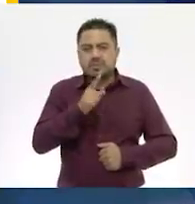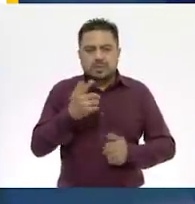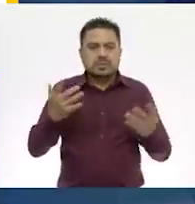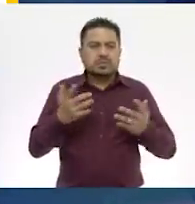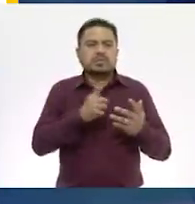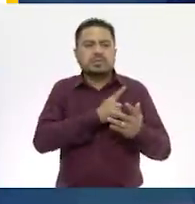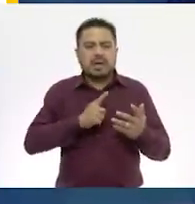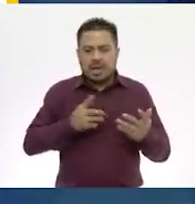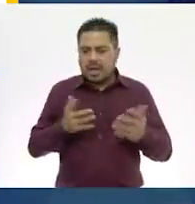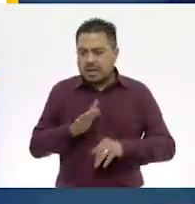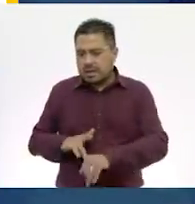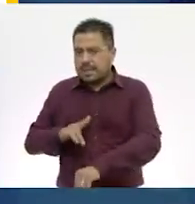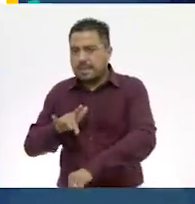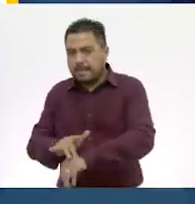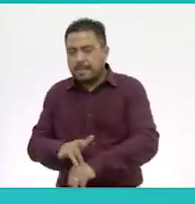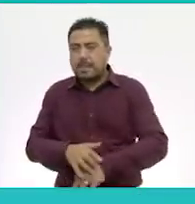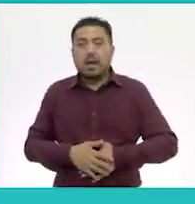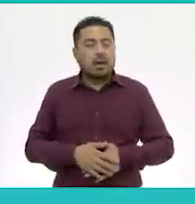hechos.